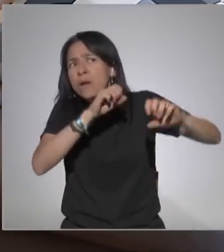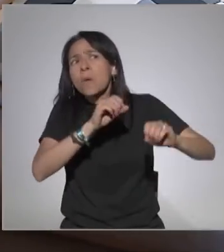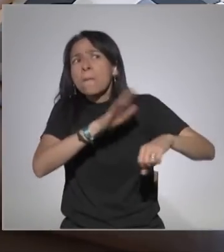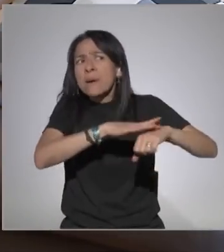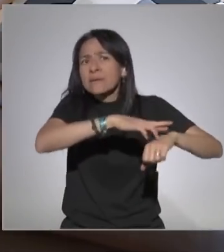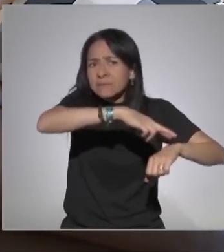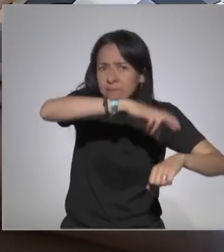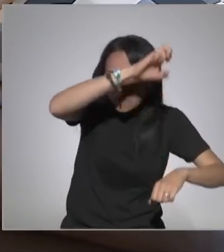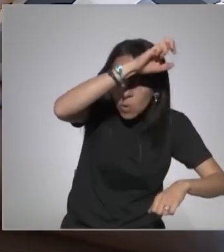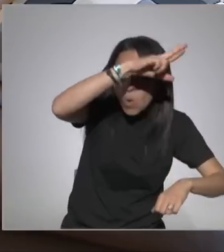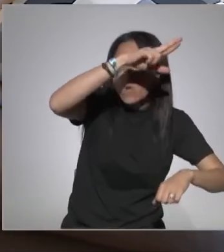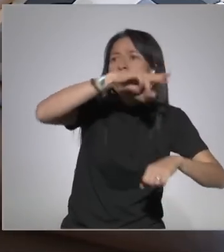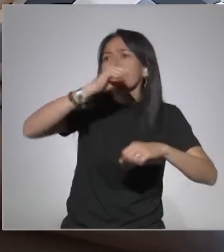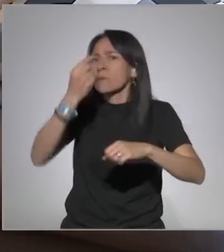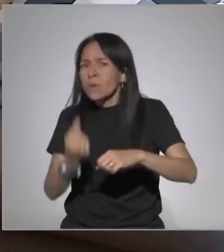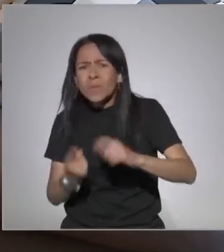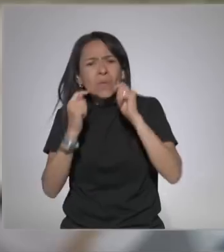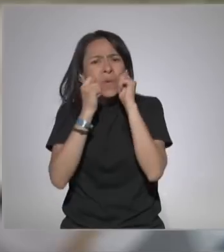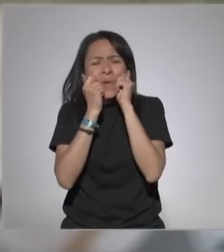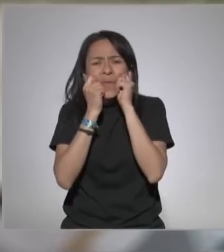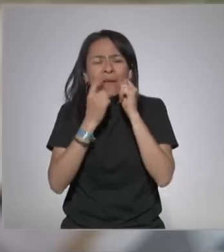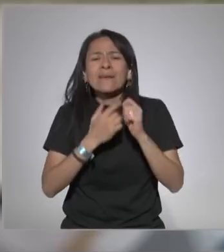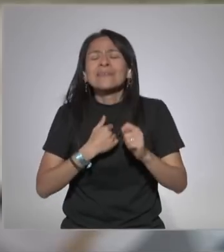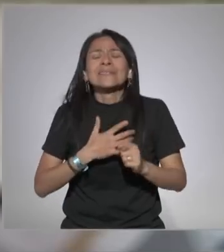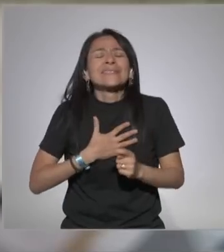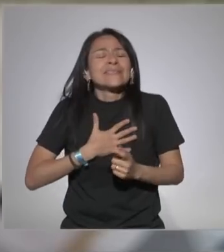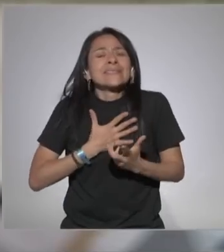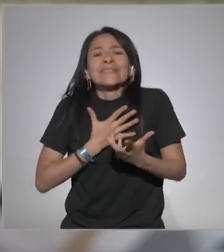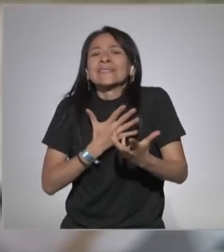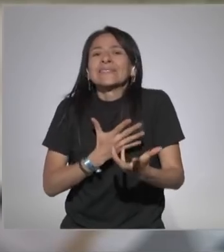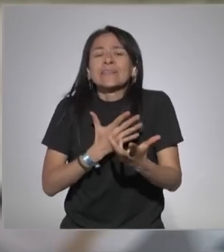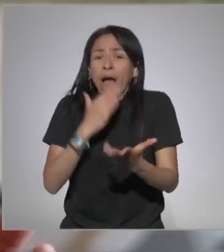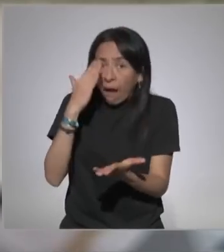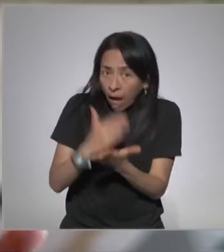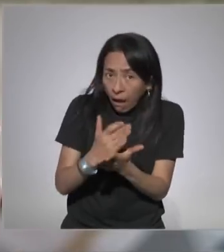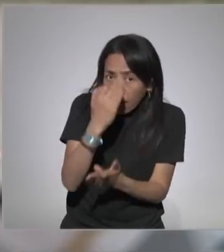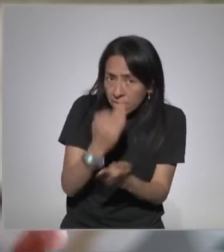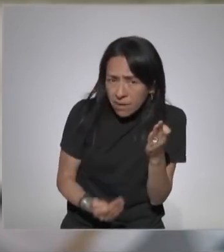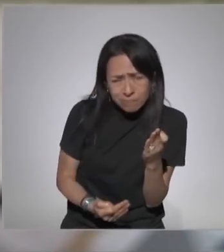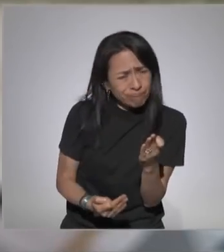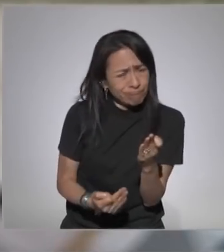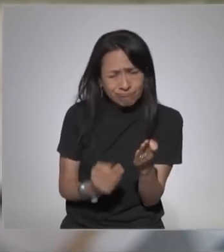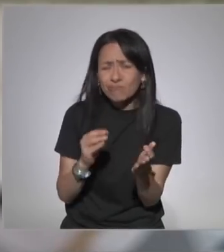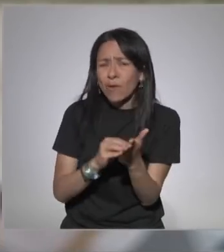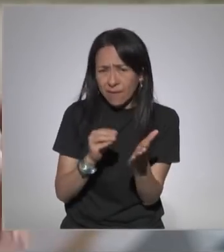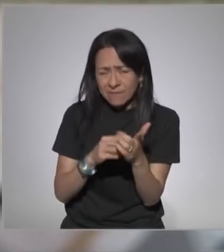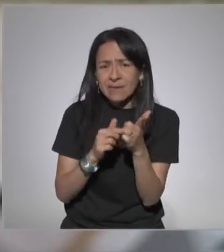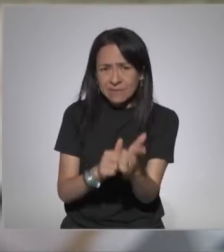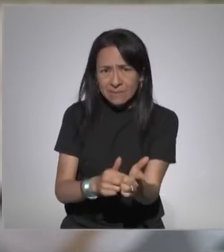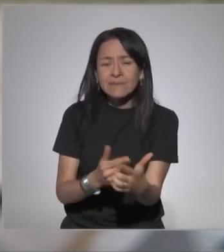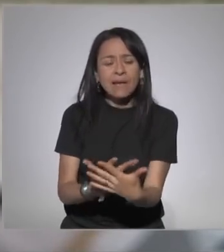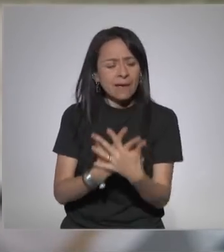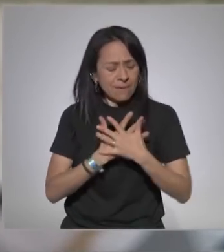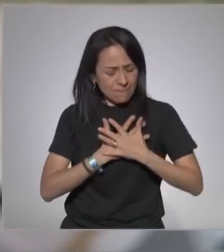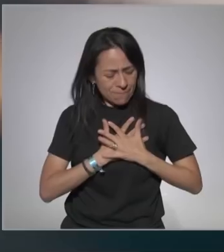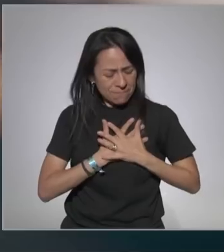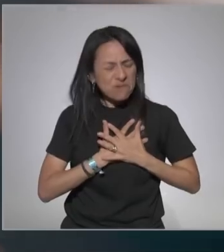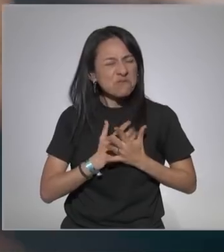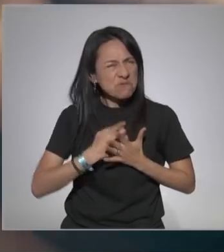determina esta cuestión del deseo. Me parece que el amor es algo que está siempre